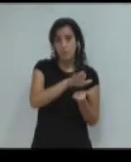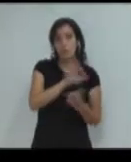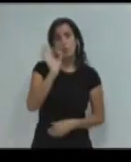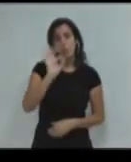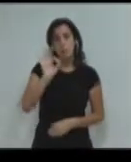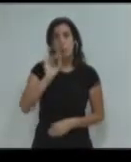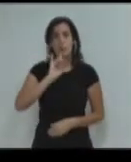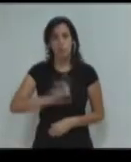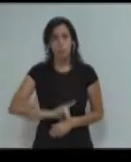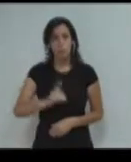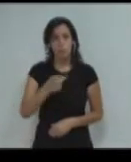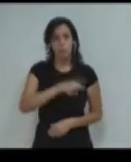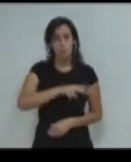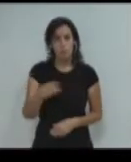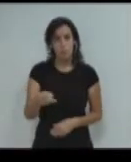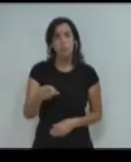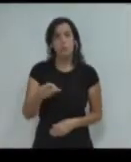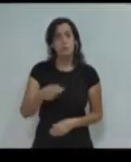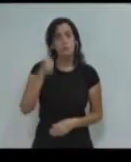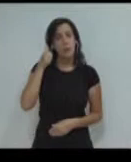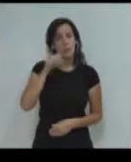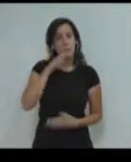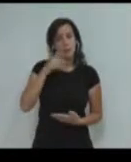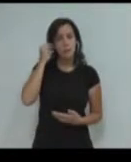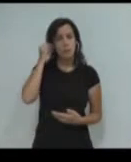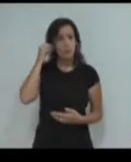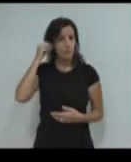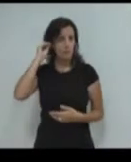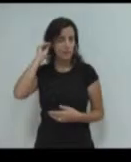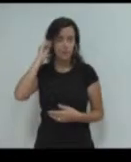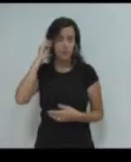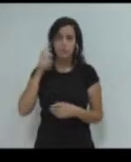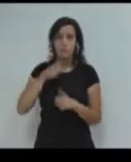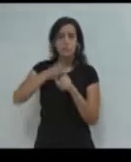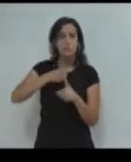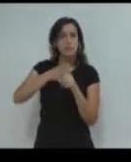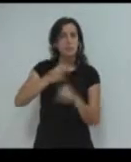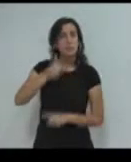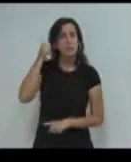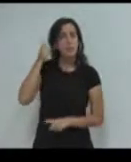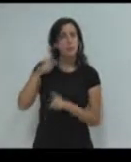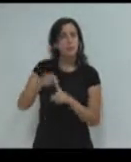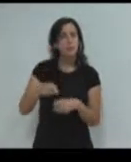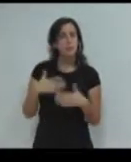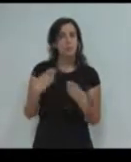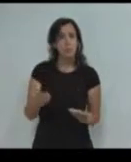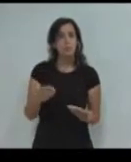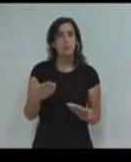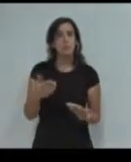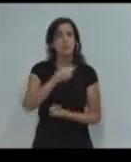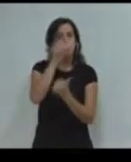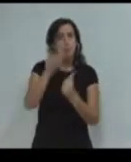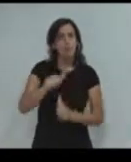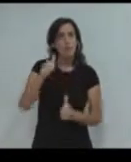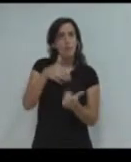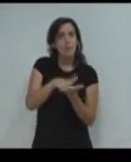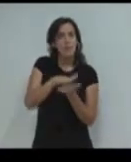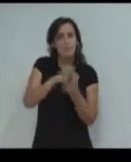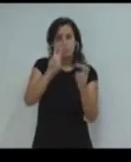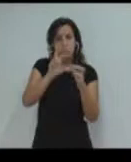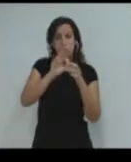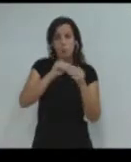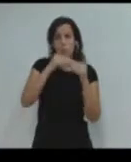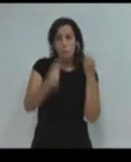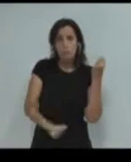formato electrónico, siendo la tendencia cada vez mayor a que la forma de edición de los documentos